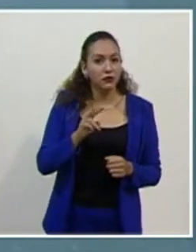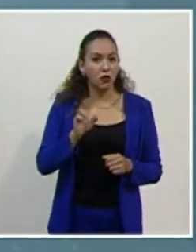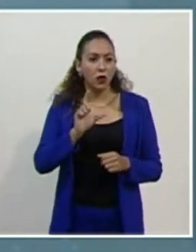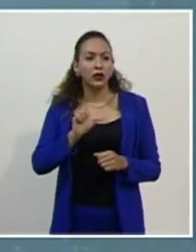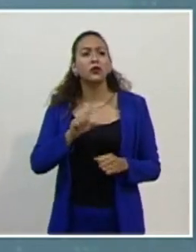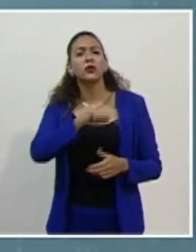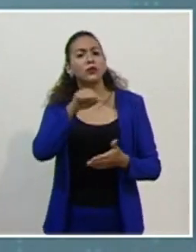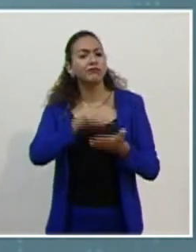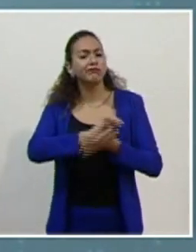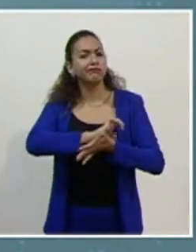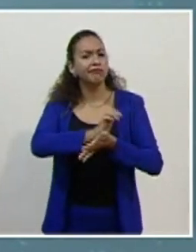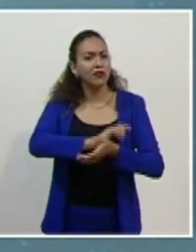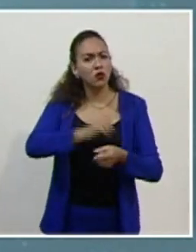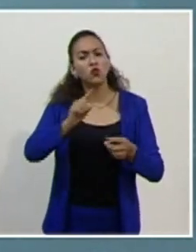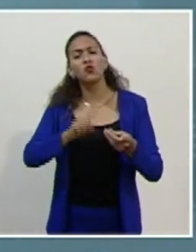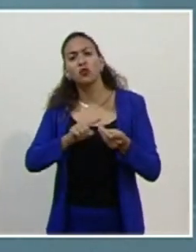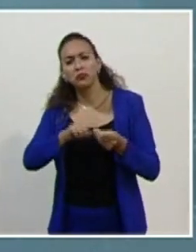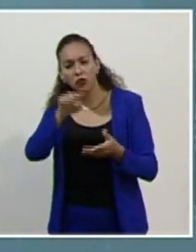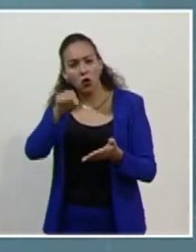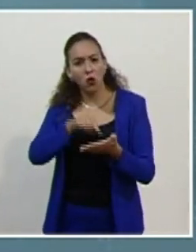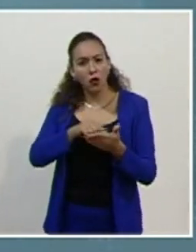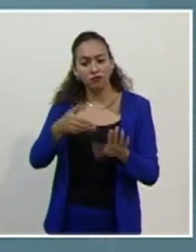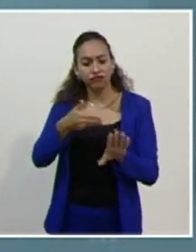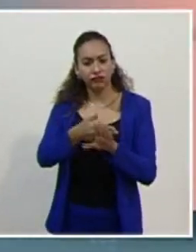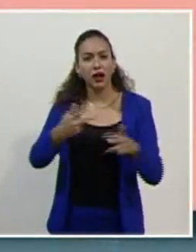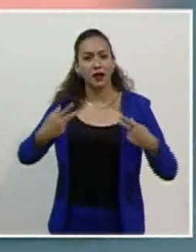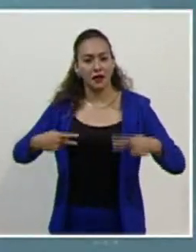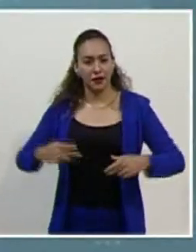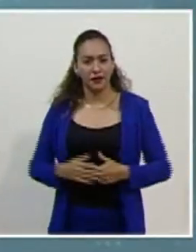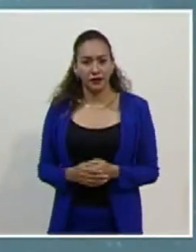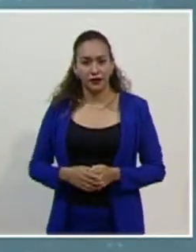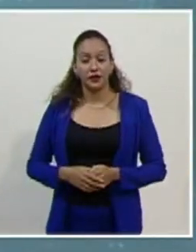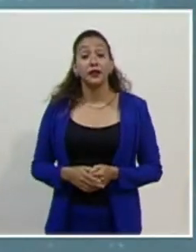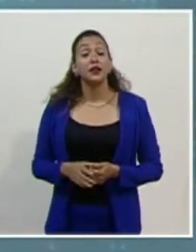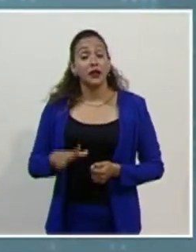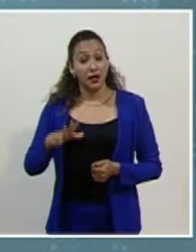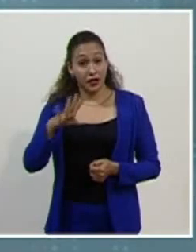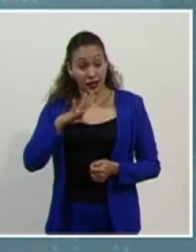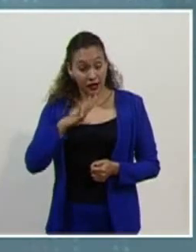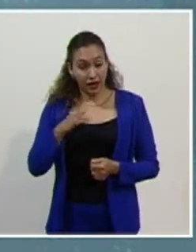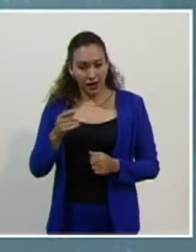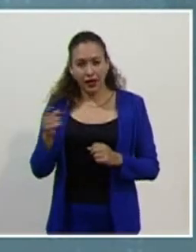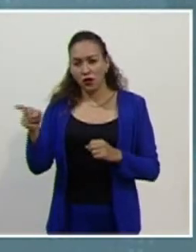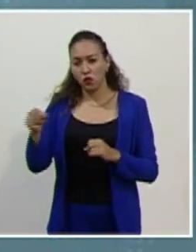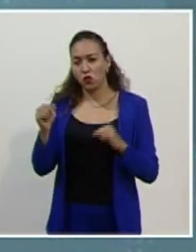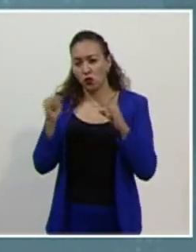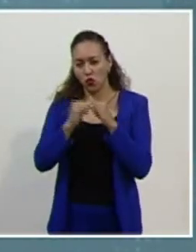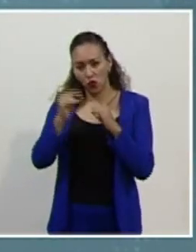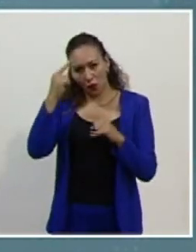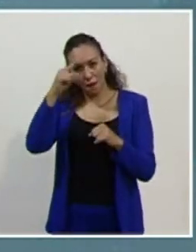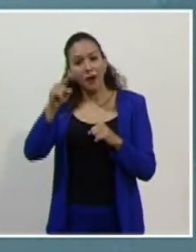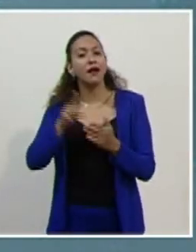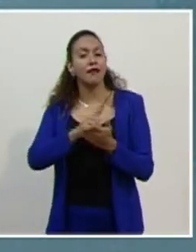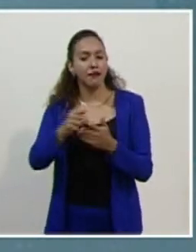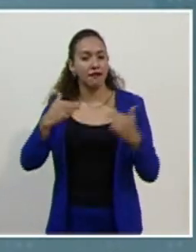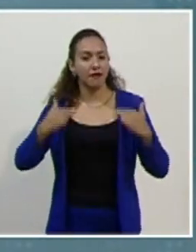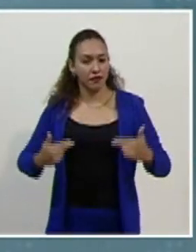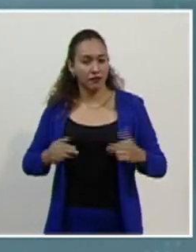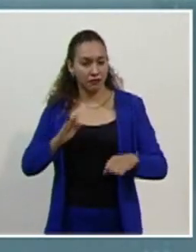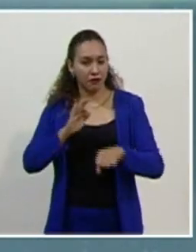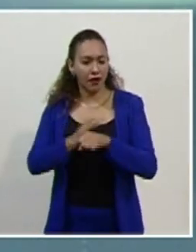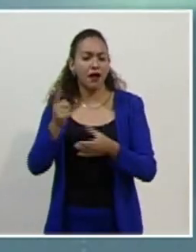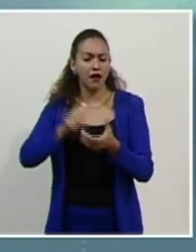discriminación directa en contra de las personas, aseguró la Unidad General de Conocimiento Científico y Derechos Humanos de la Suprema